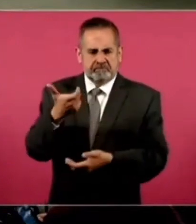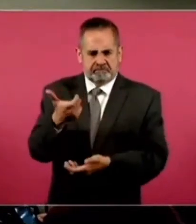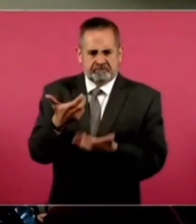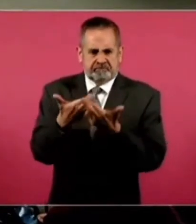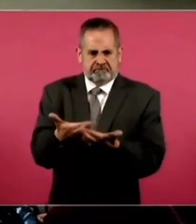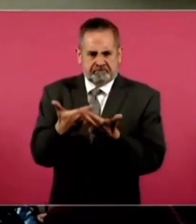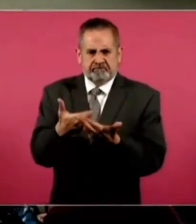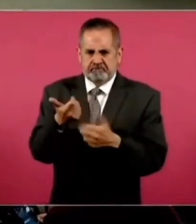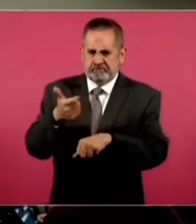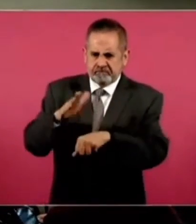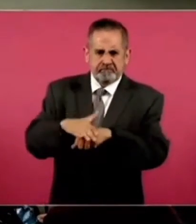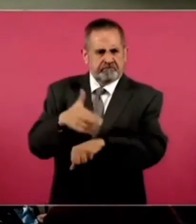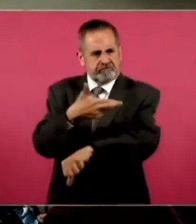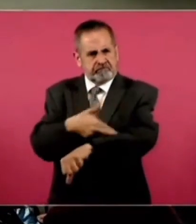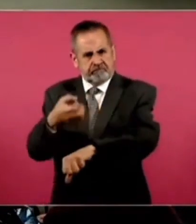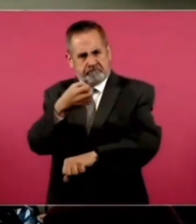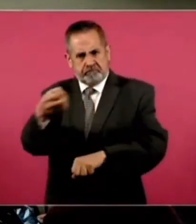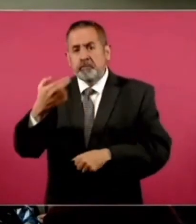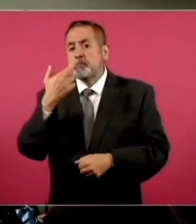financiera, administrativa,